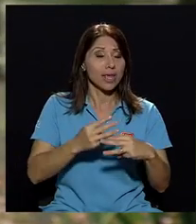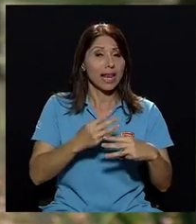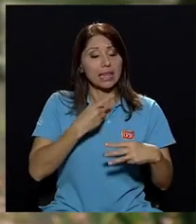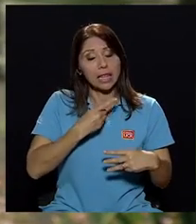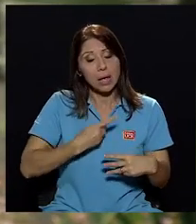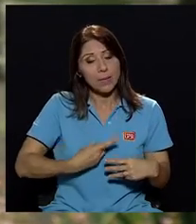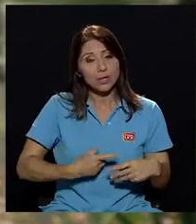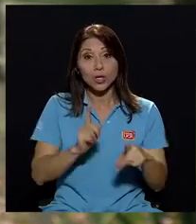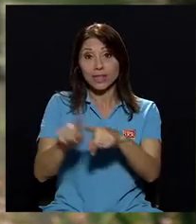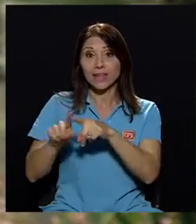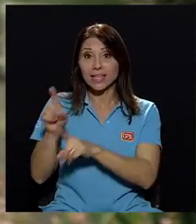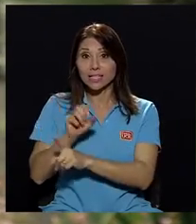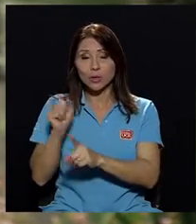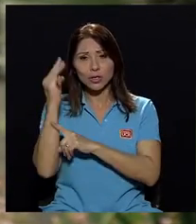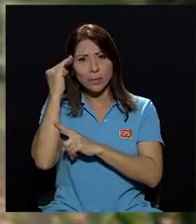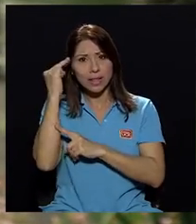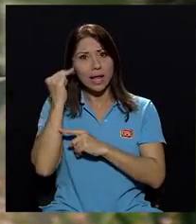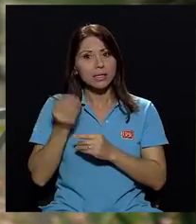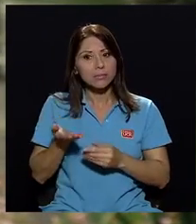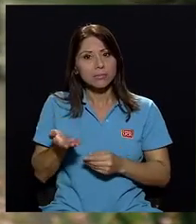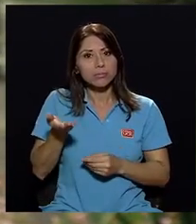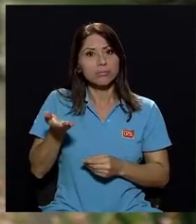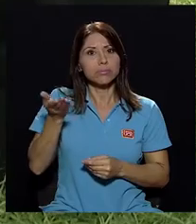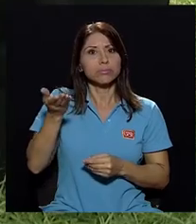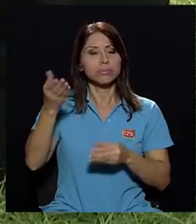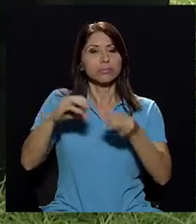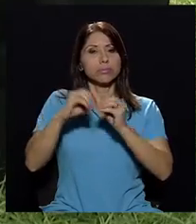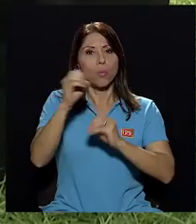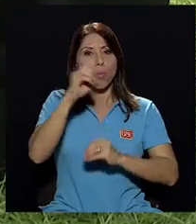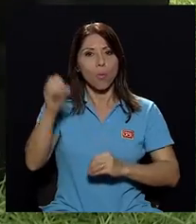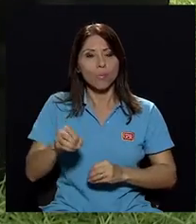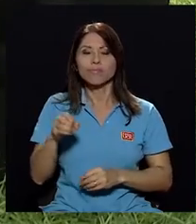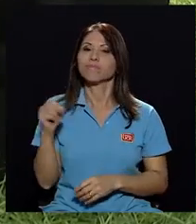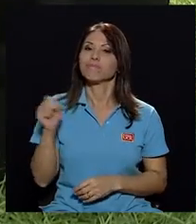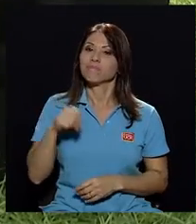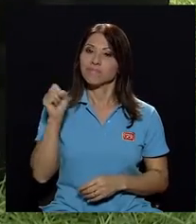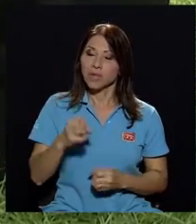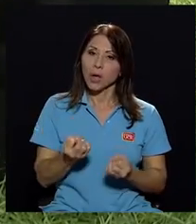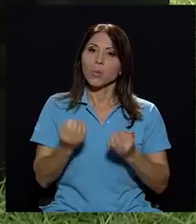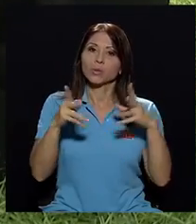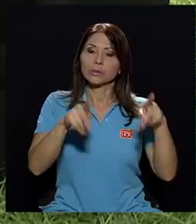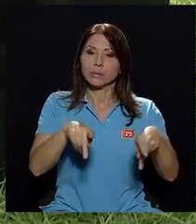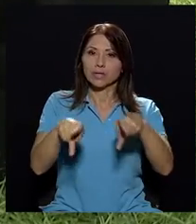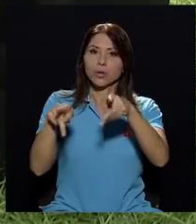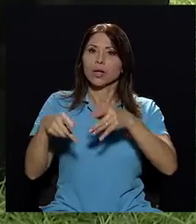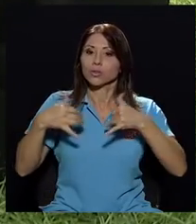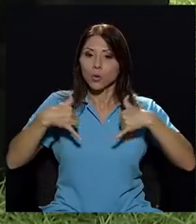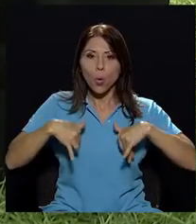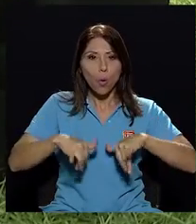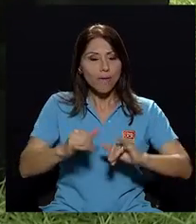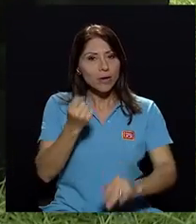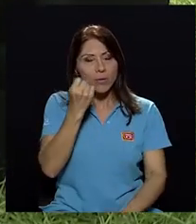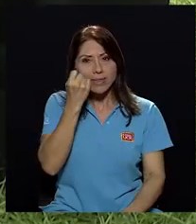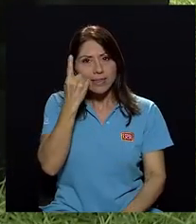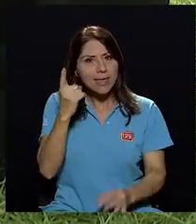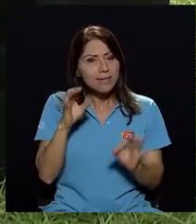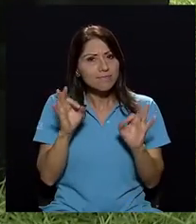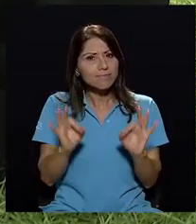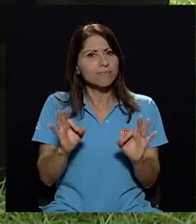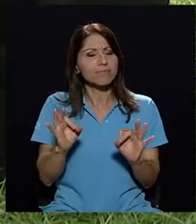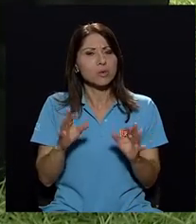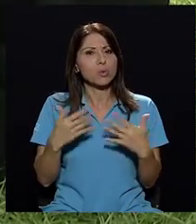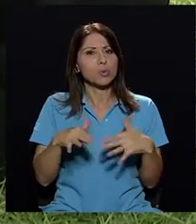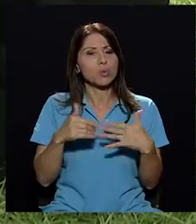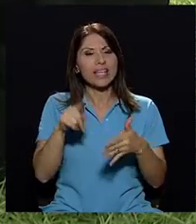trastornos mentales, está en aumento. Así es, Fabiola. Y sucede que pues, muchas personas todavía no entienden a plenitud lo que es